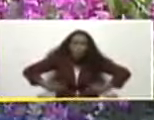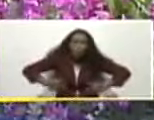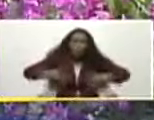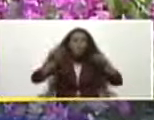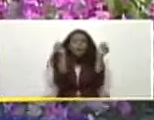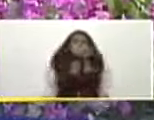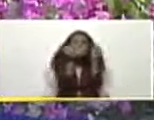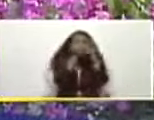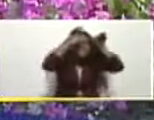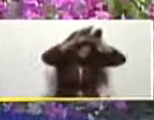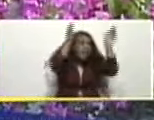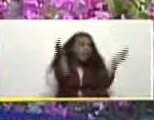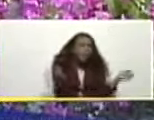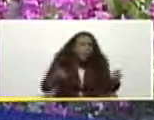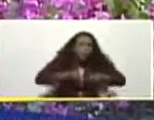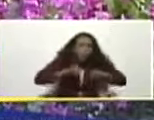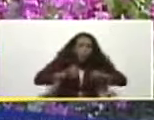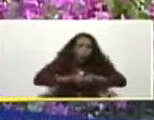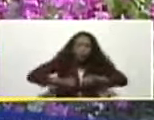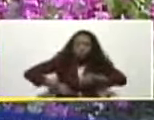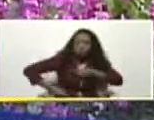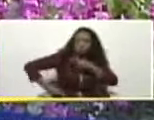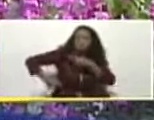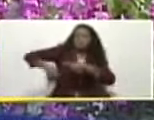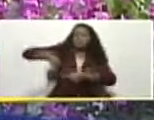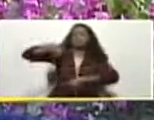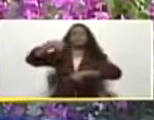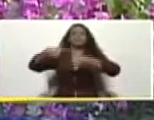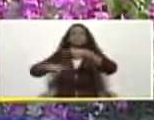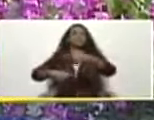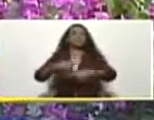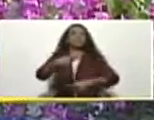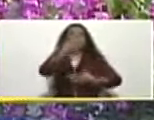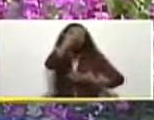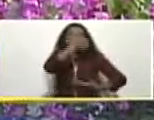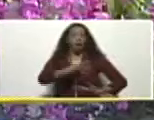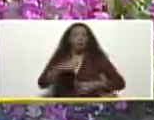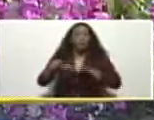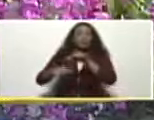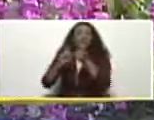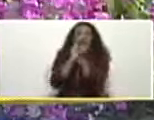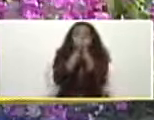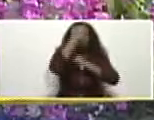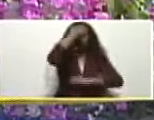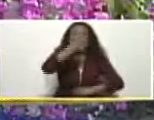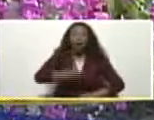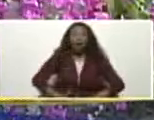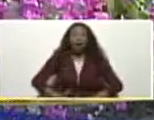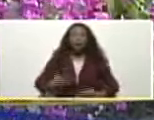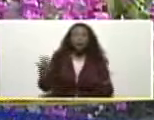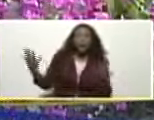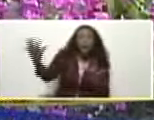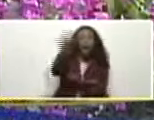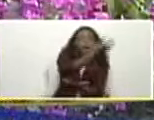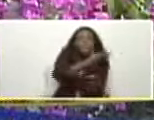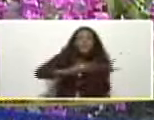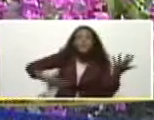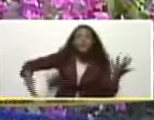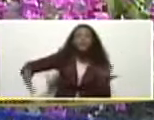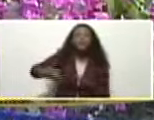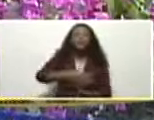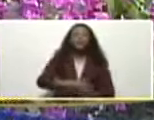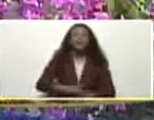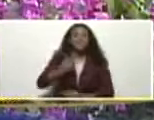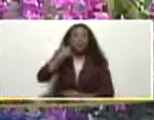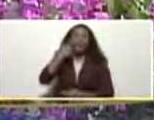antes, a la necesidad de transformación de su realidad, para